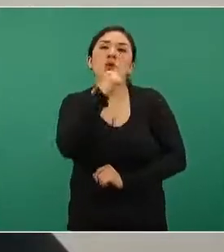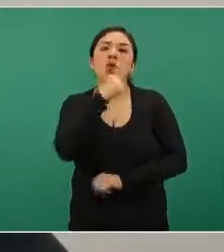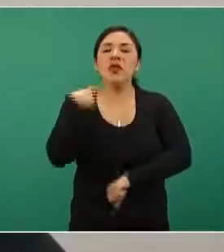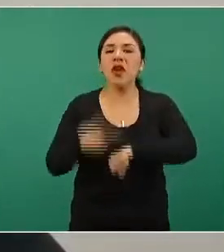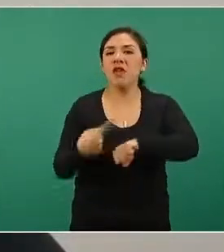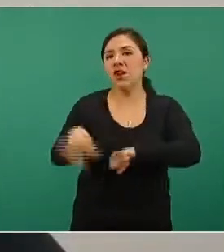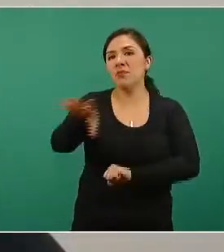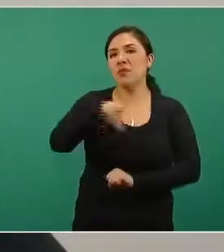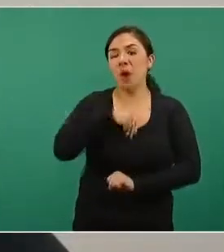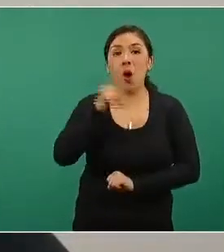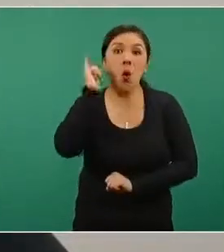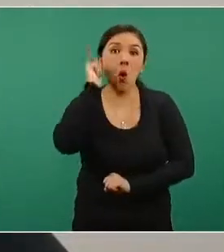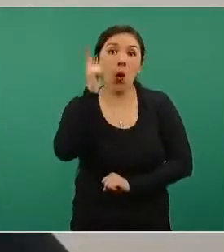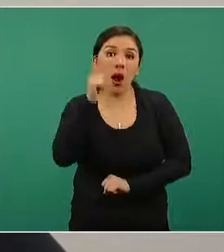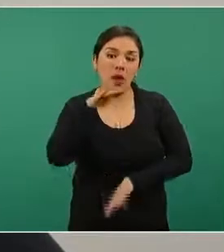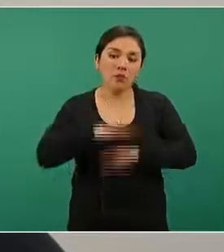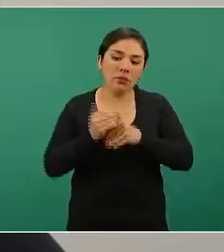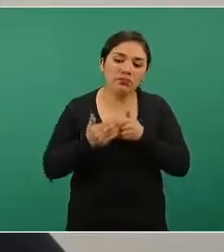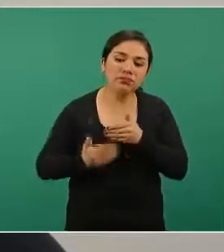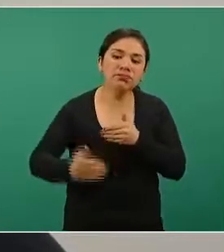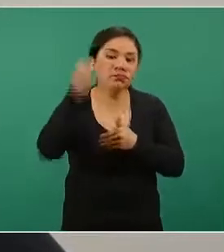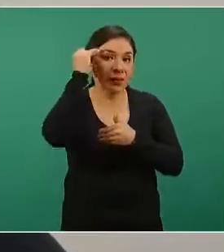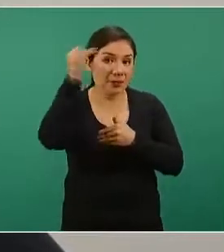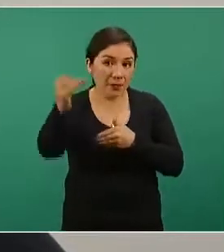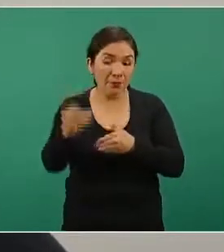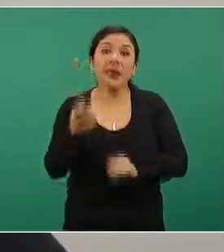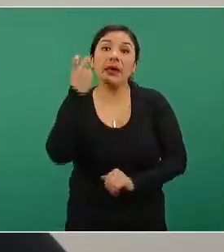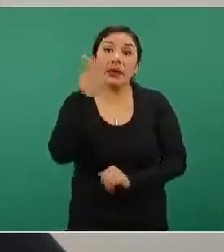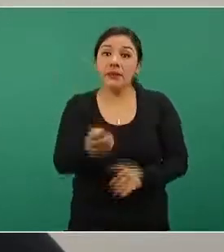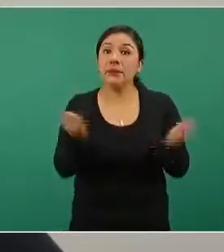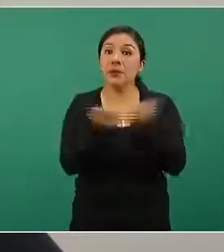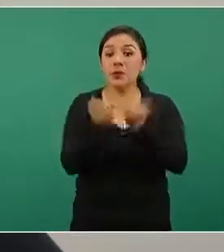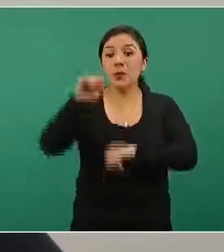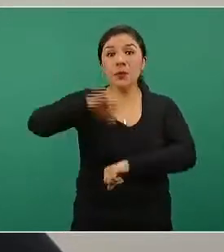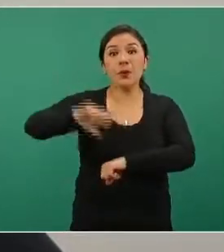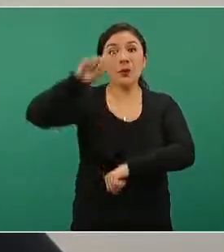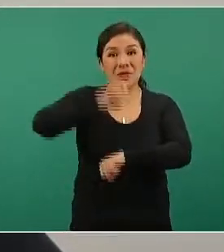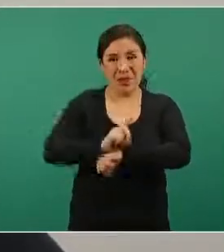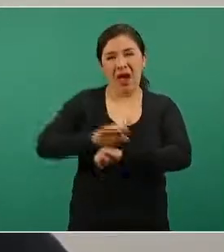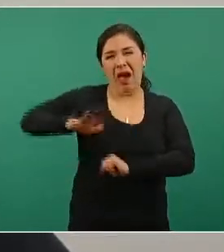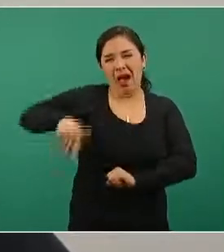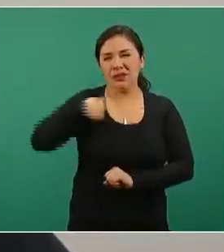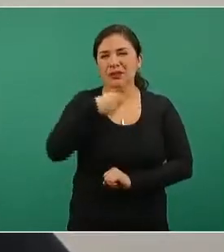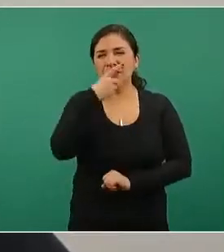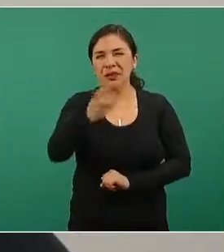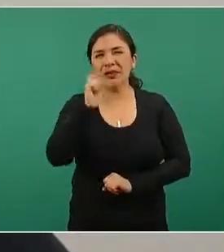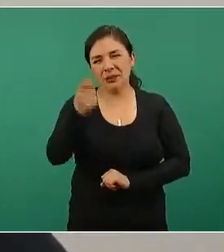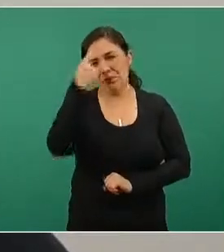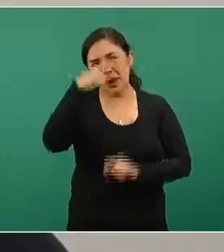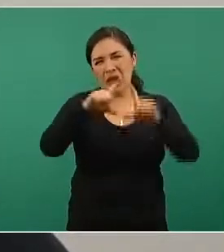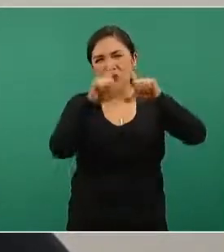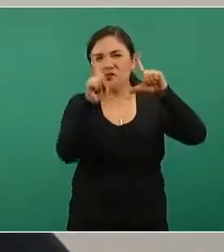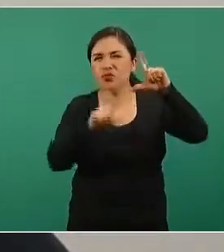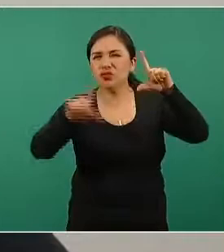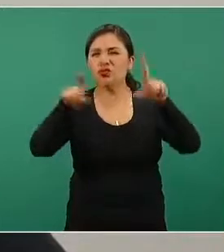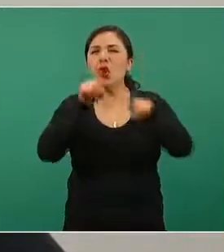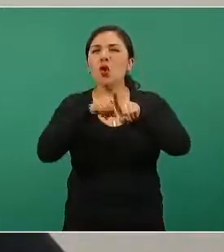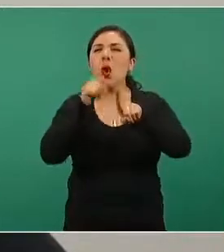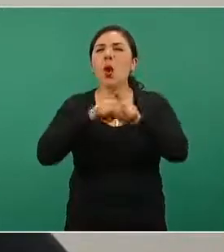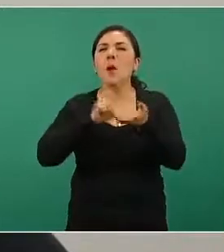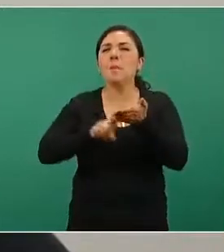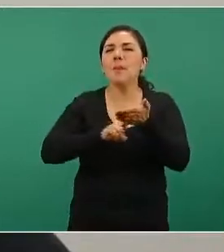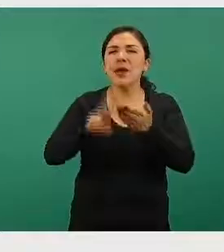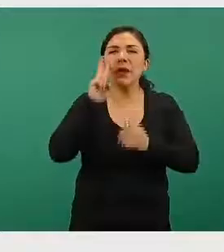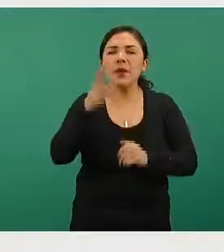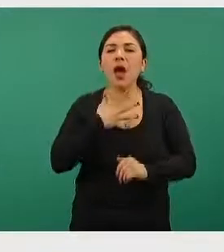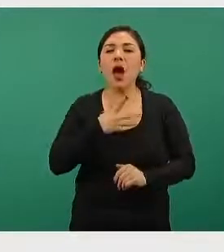COVID en siguientes meses. Así también, para el día de hoy, como decíamos en la curva de color verde, actualizamos más